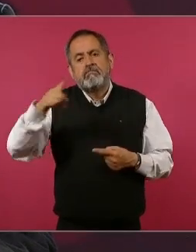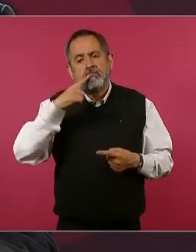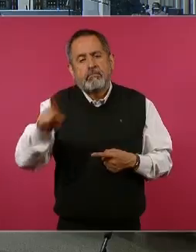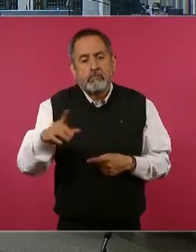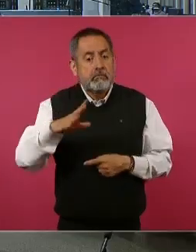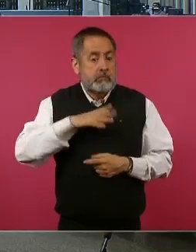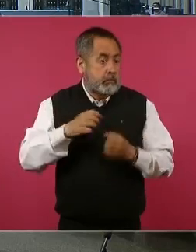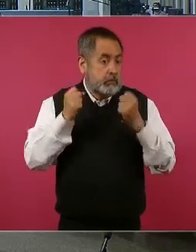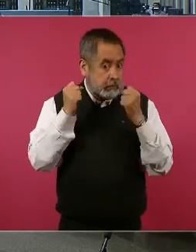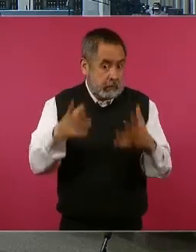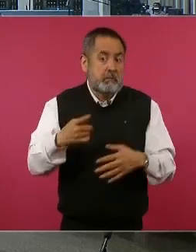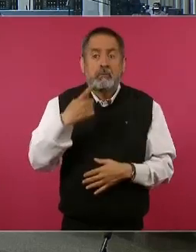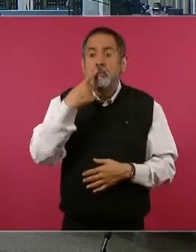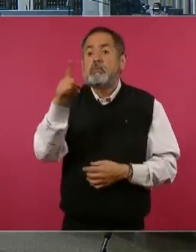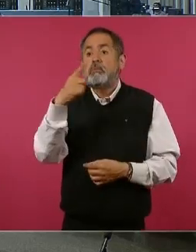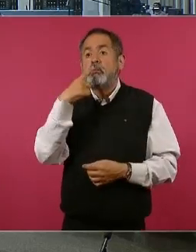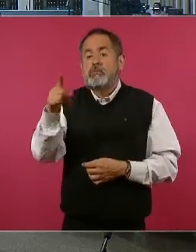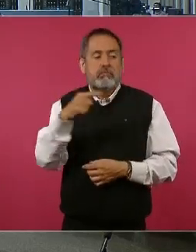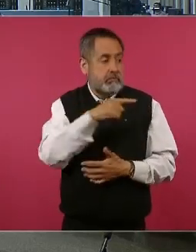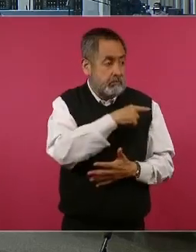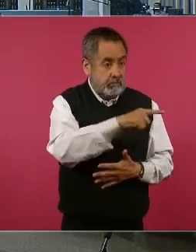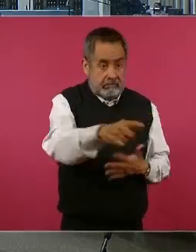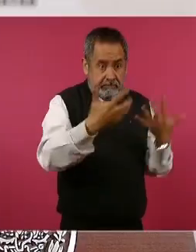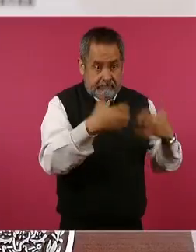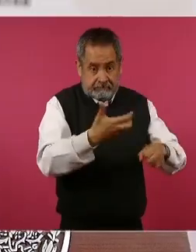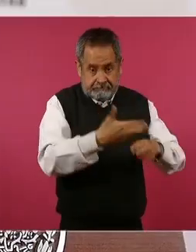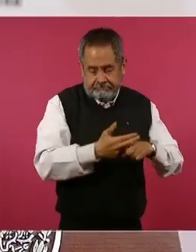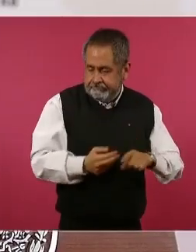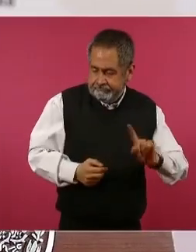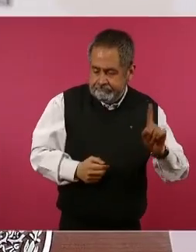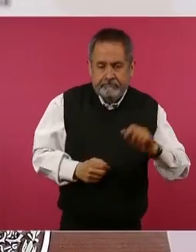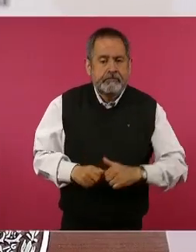un número considerable de